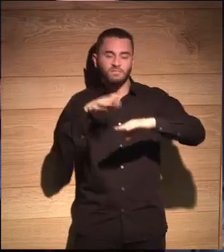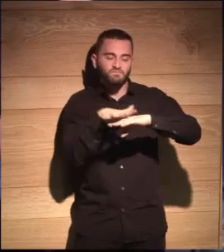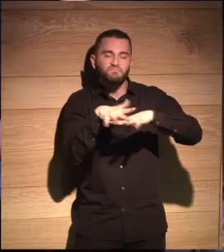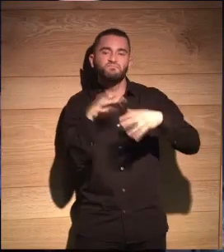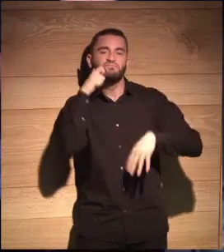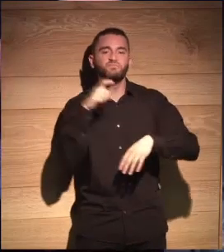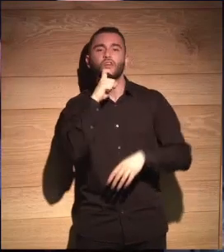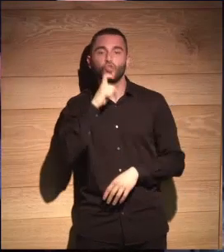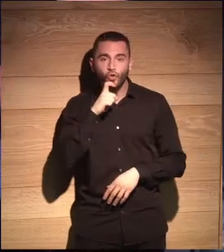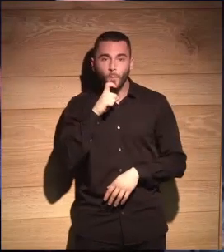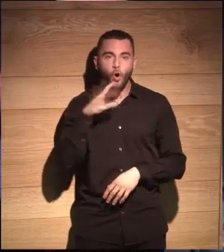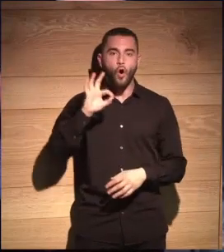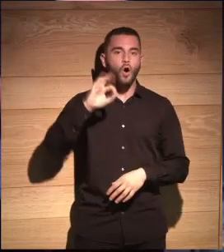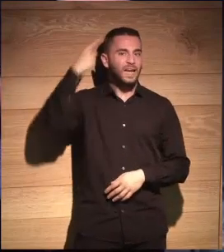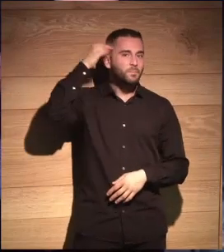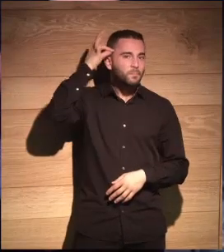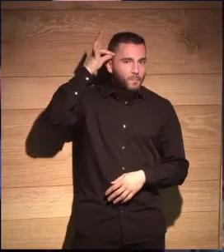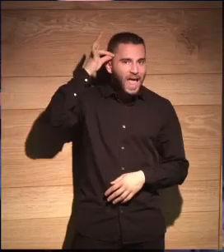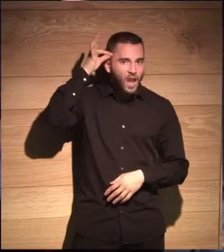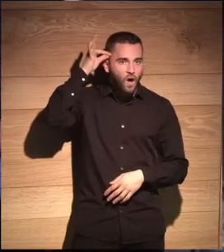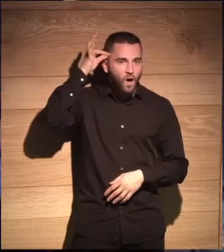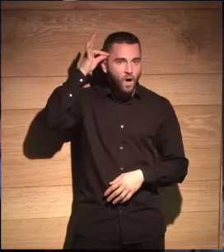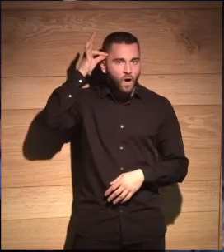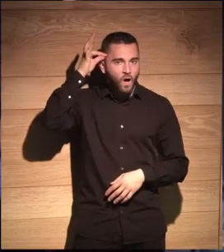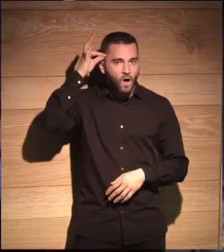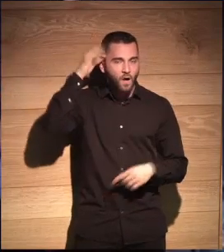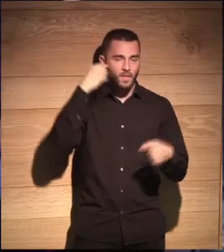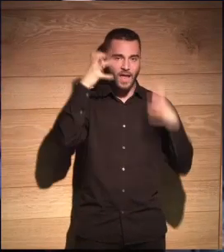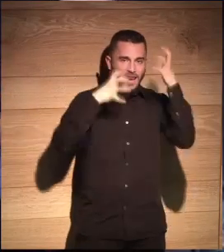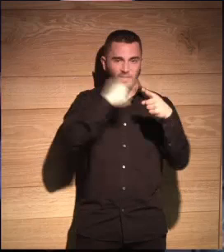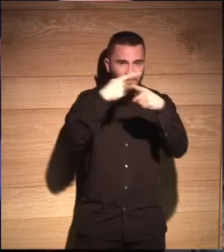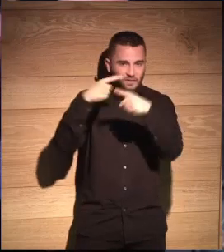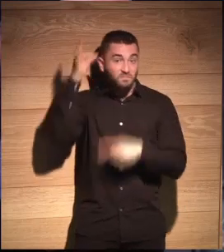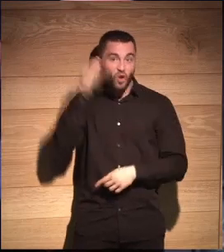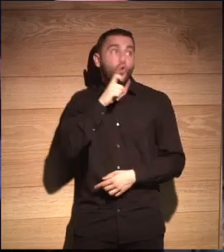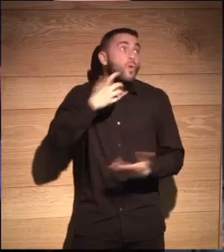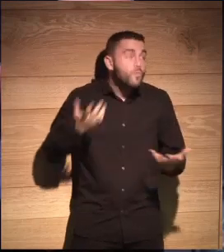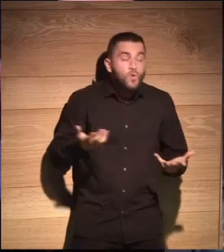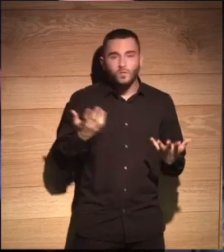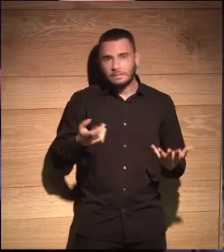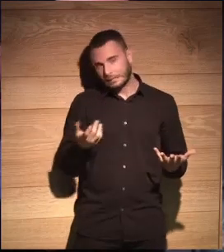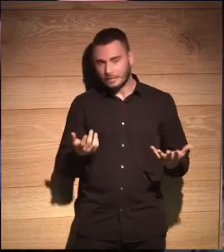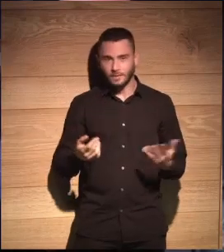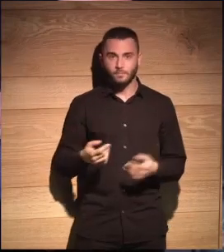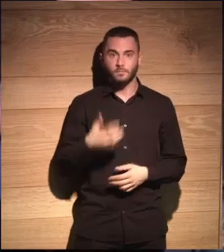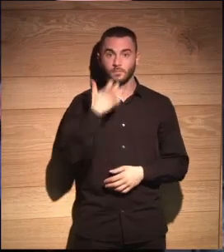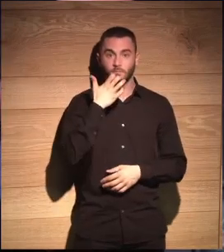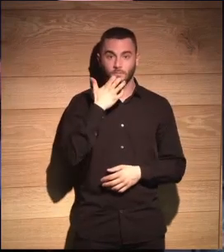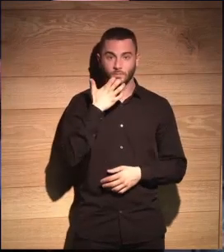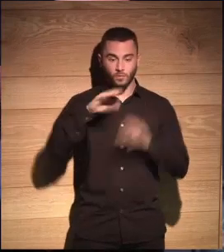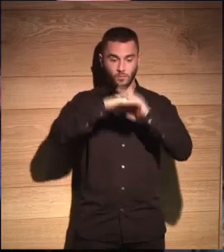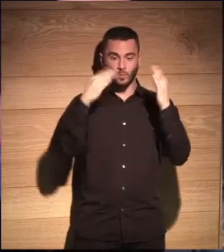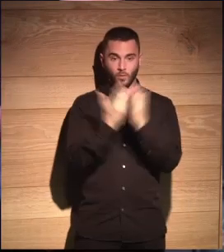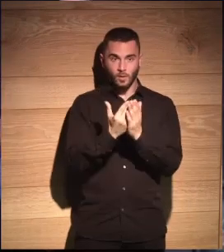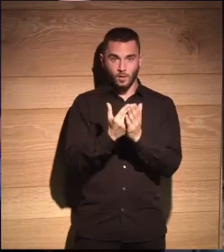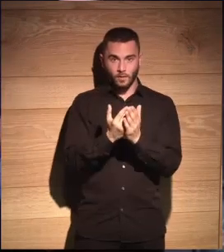la distribución del pelo, cómo es el pelo de los distintos personajes y demás. Quizás si te dedicas a desarrollar todo un universo